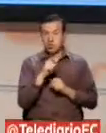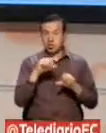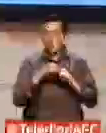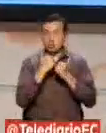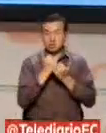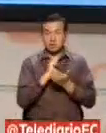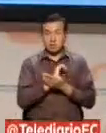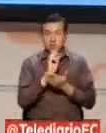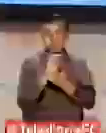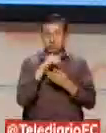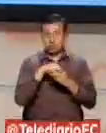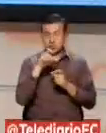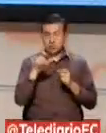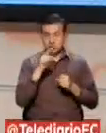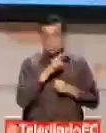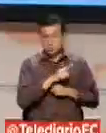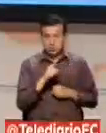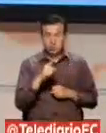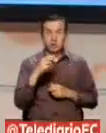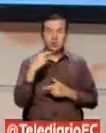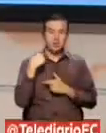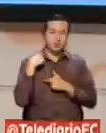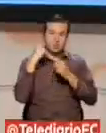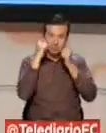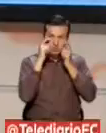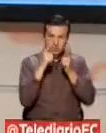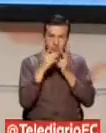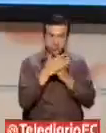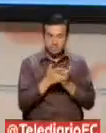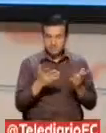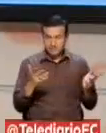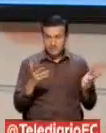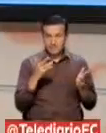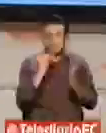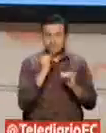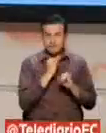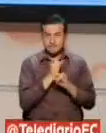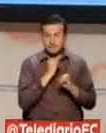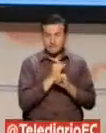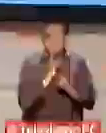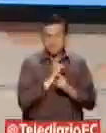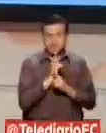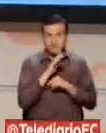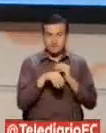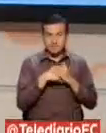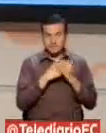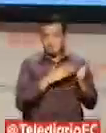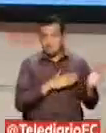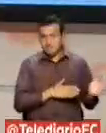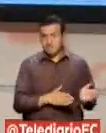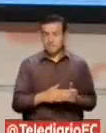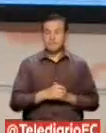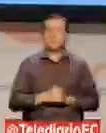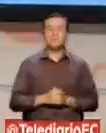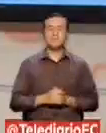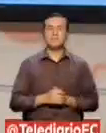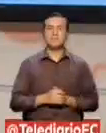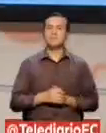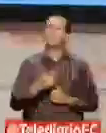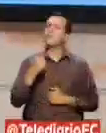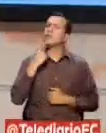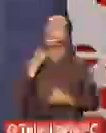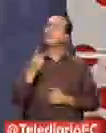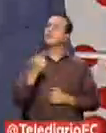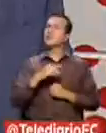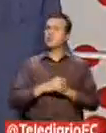Asamblea, que debería ser el órgano guardián precisamente de la institucionalidad y del ejercicio de la legalidad. Acaba de decir